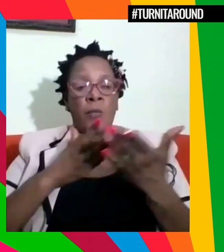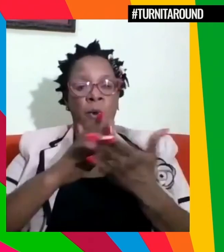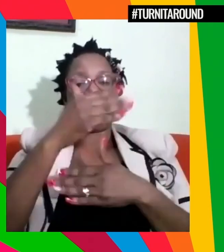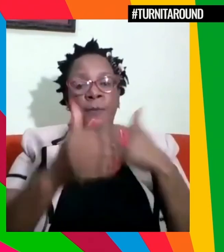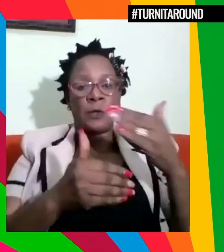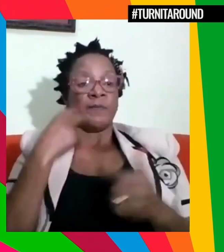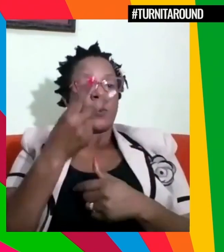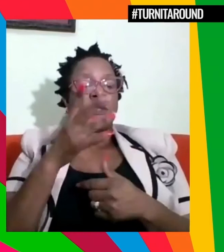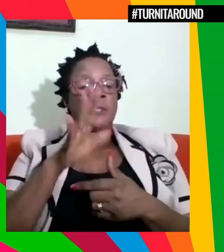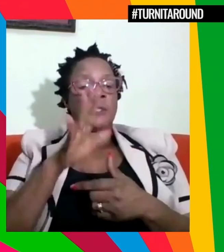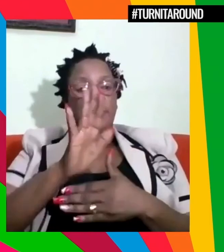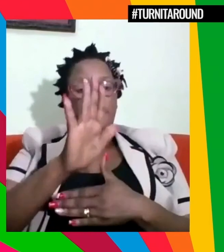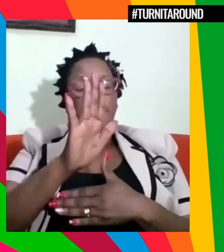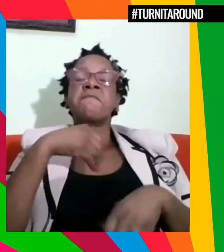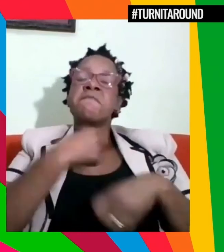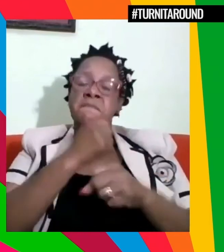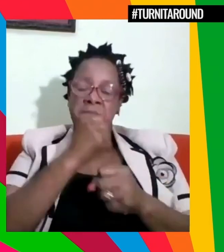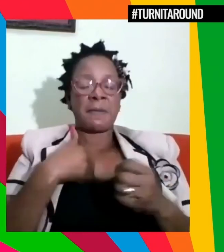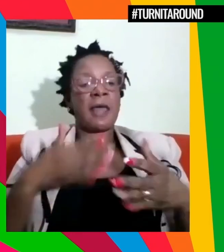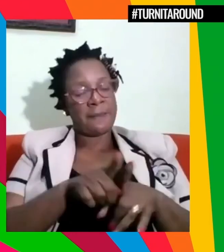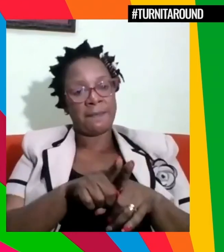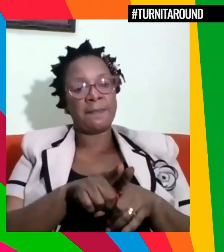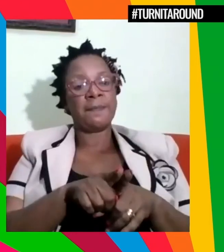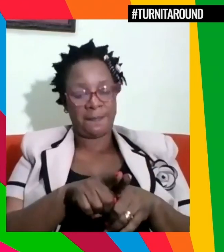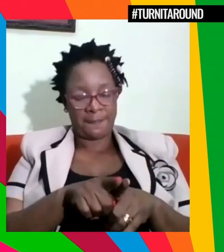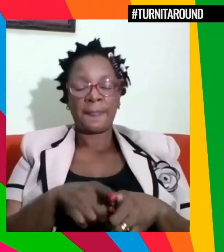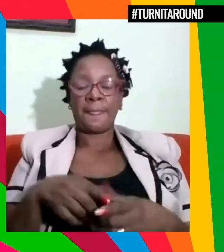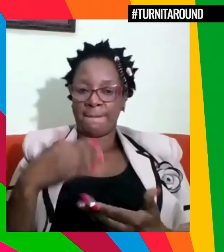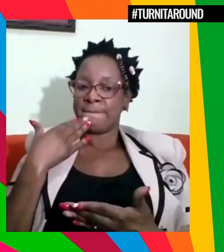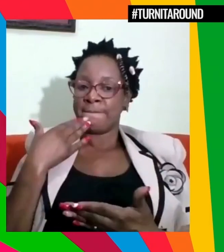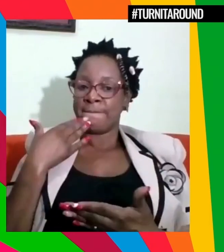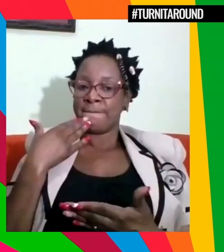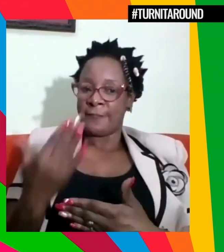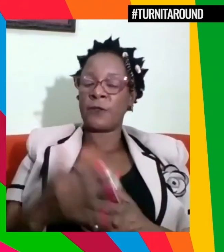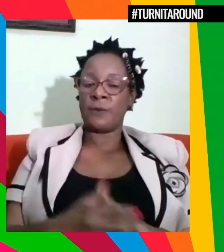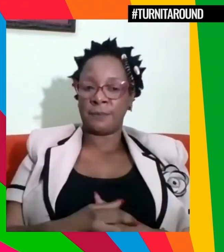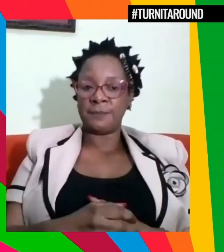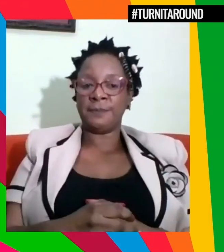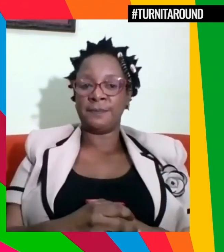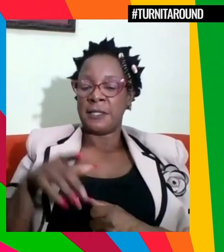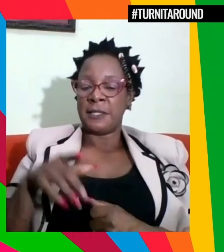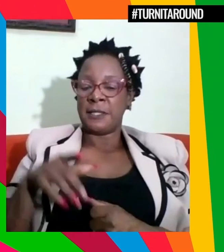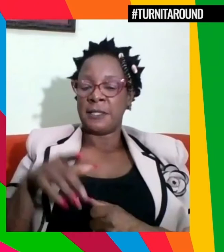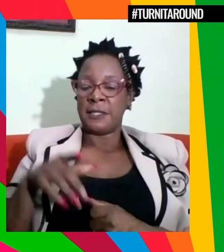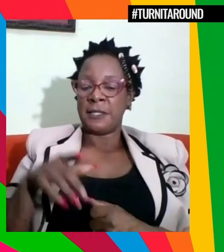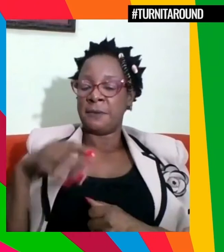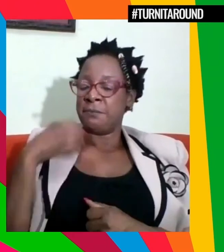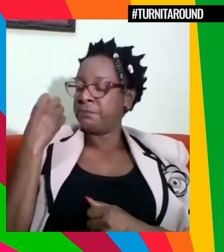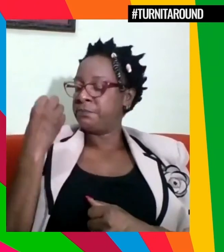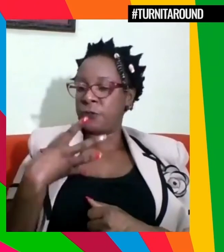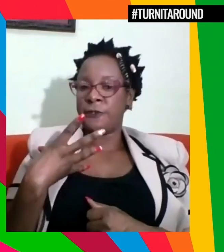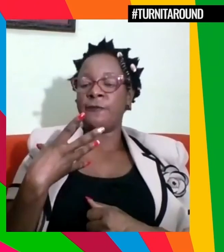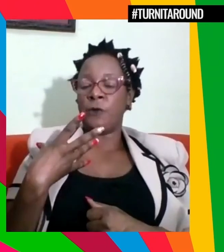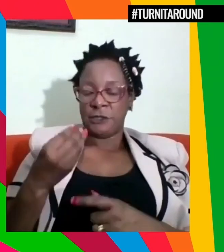feliz. Gracias. Creo que es una imagen preciosa y una historia muy inspiradora.